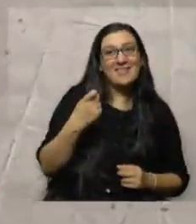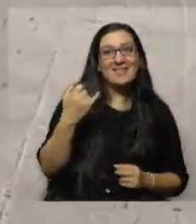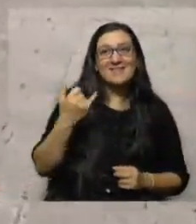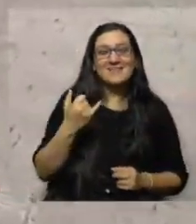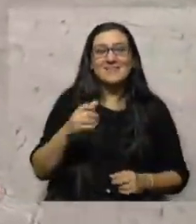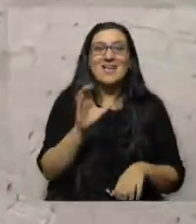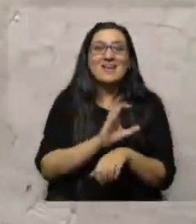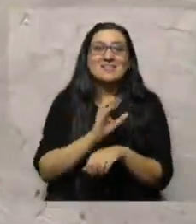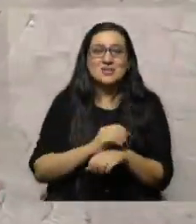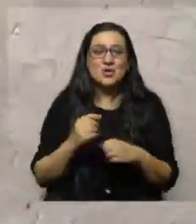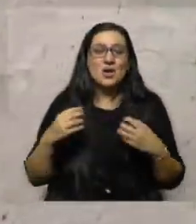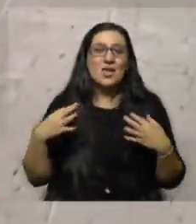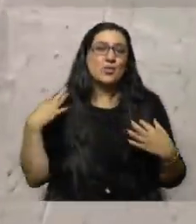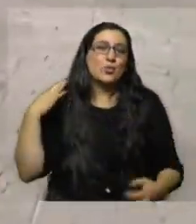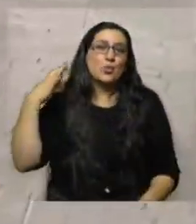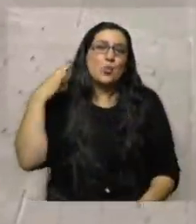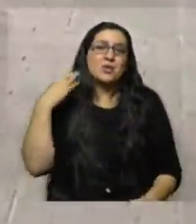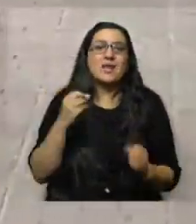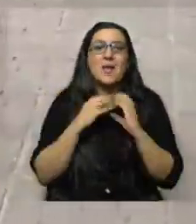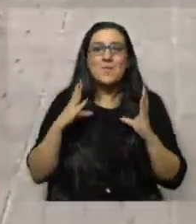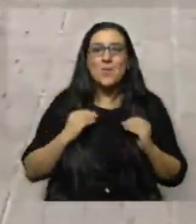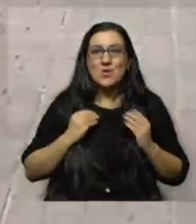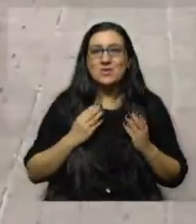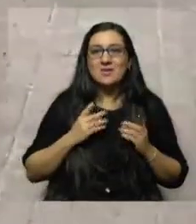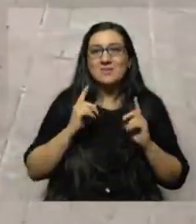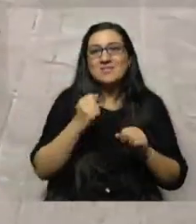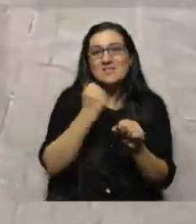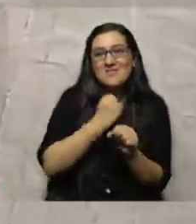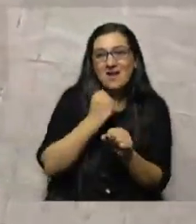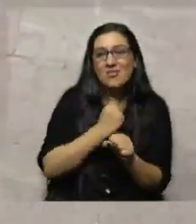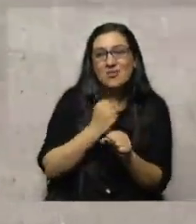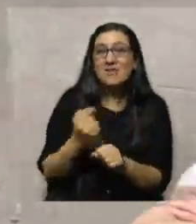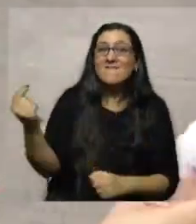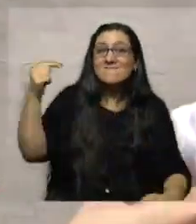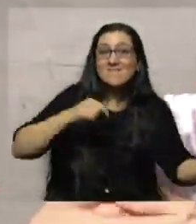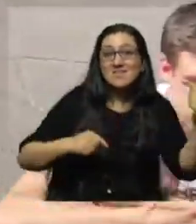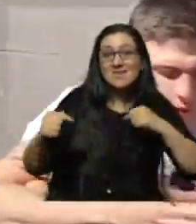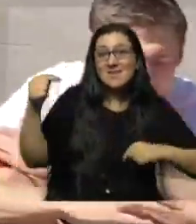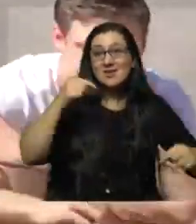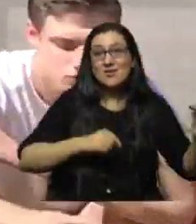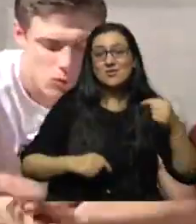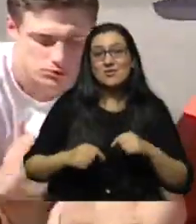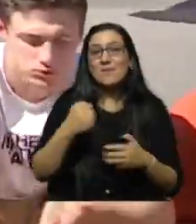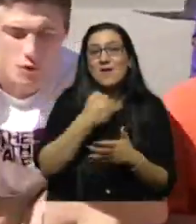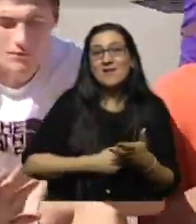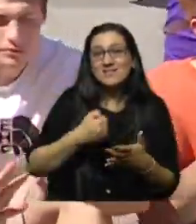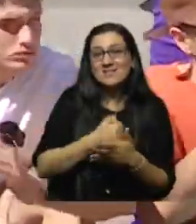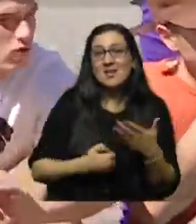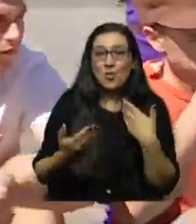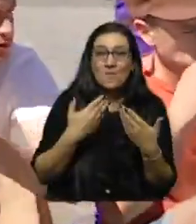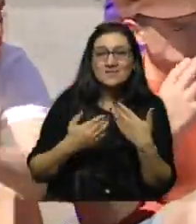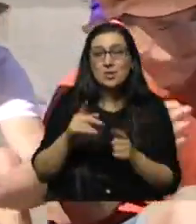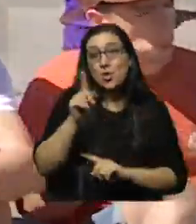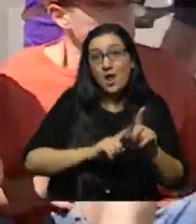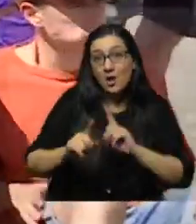niños con su túnica y su moña que están mirando aquí. También trabajadores que se han venido y vamos a intentar conversar con algunos